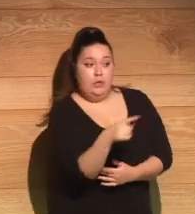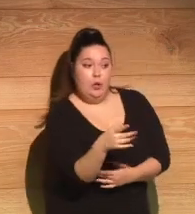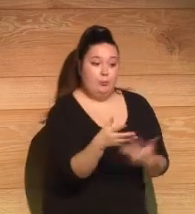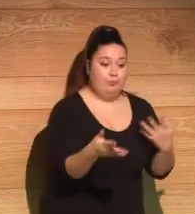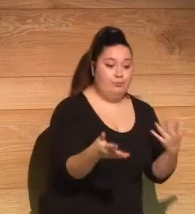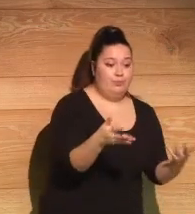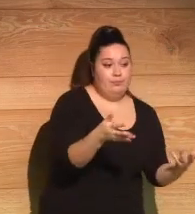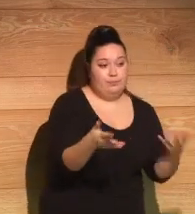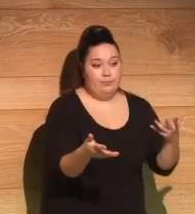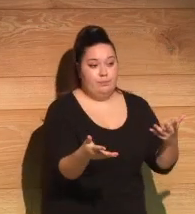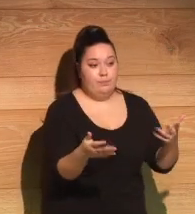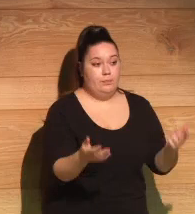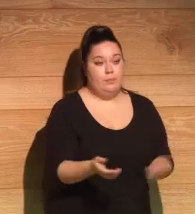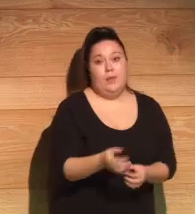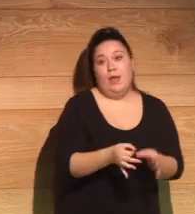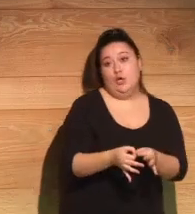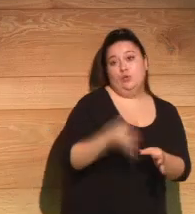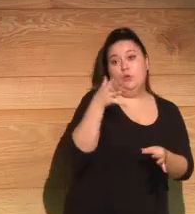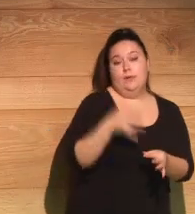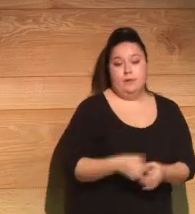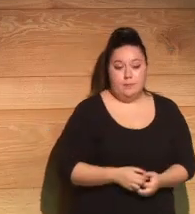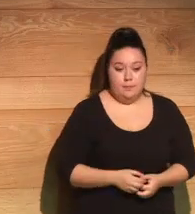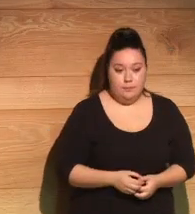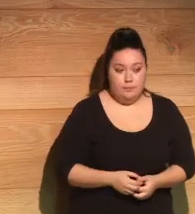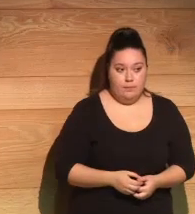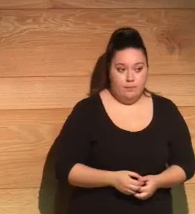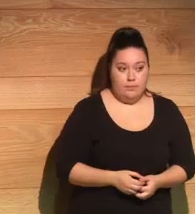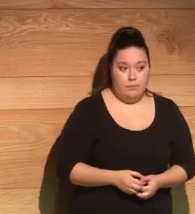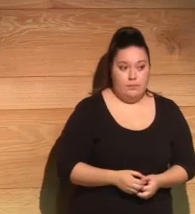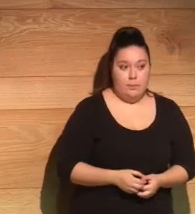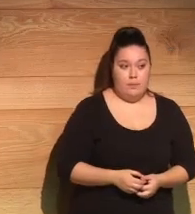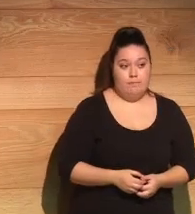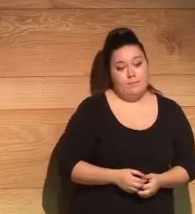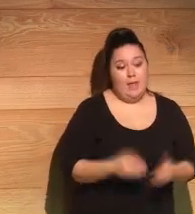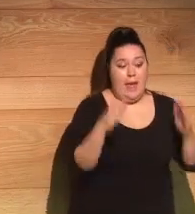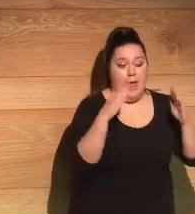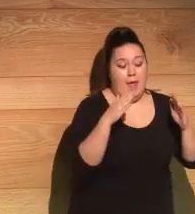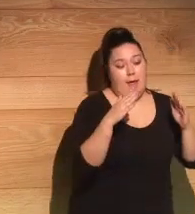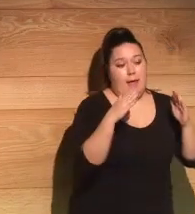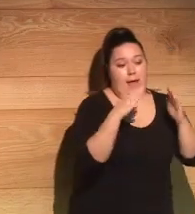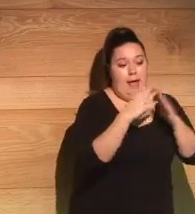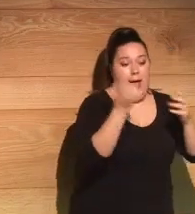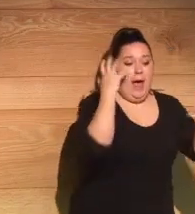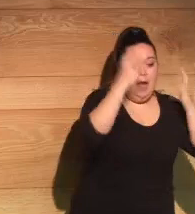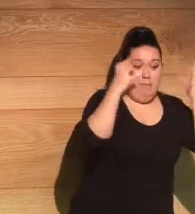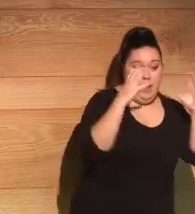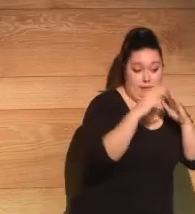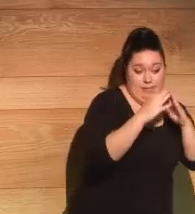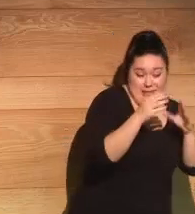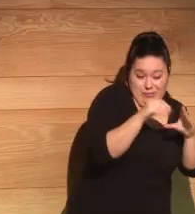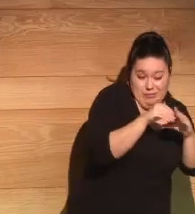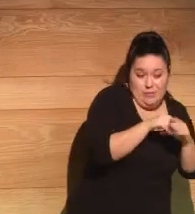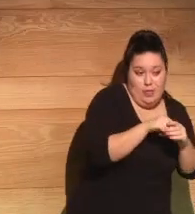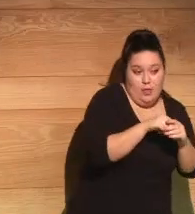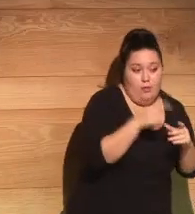a que, bueno, esto es el azar y la pandemia y ves las granjas de animales cómo funcionan, claro que hay responsabilidades y claro